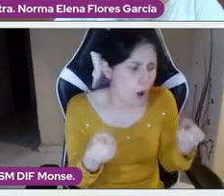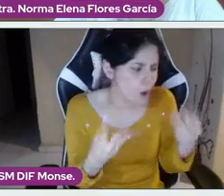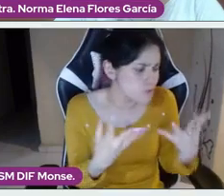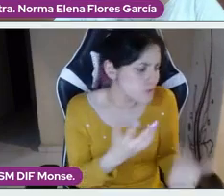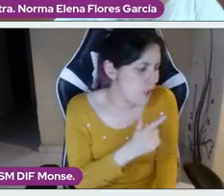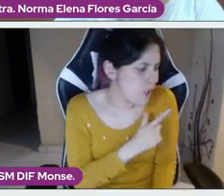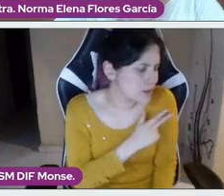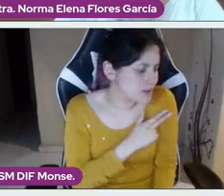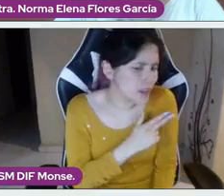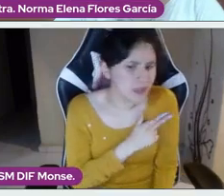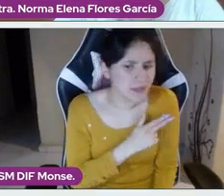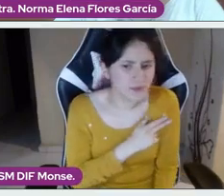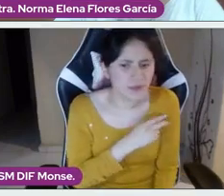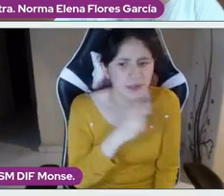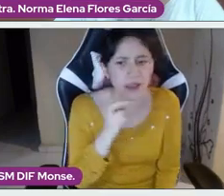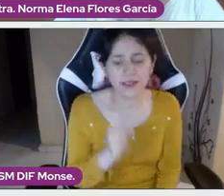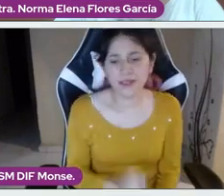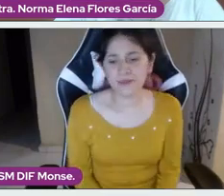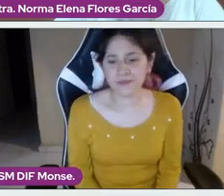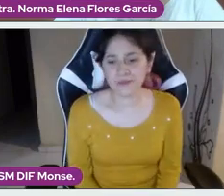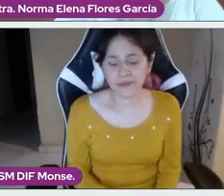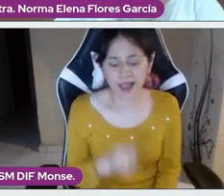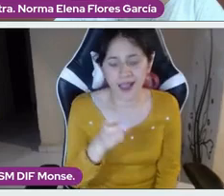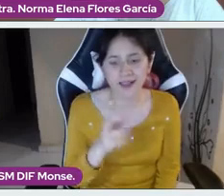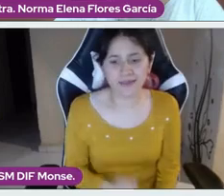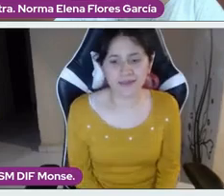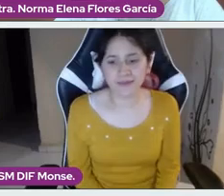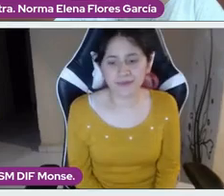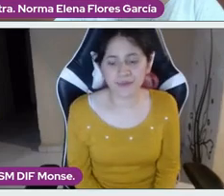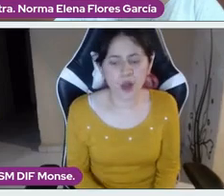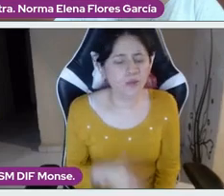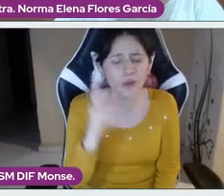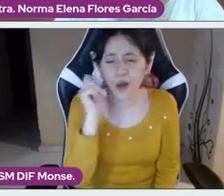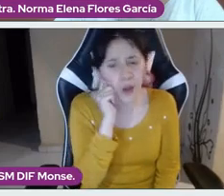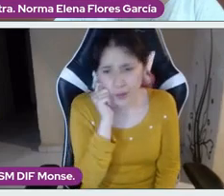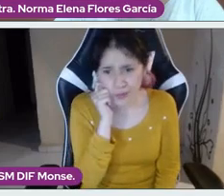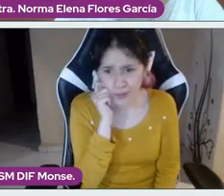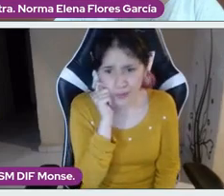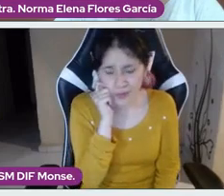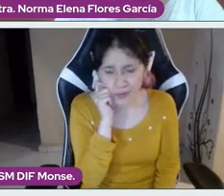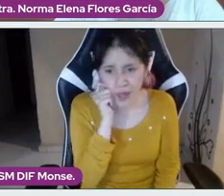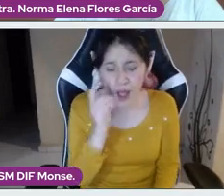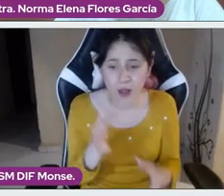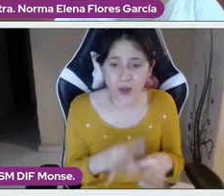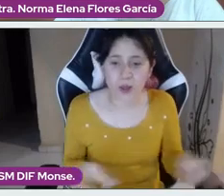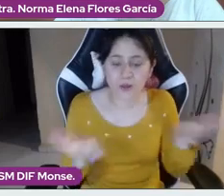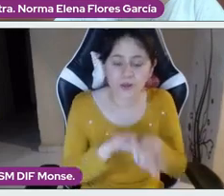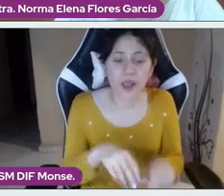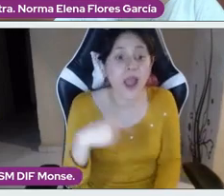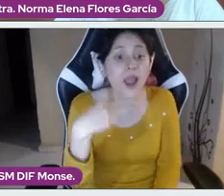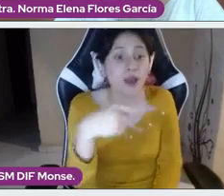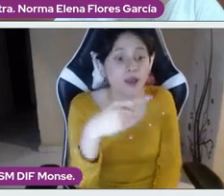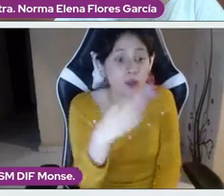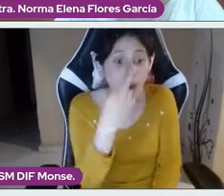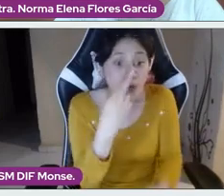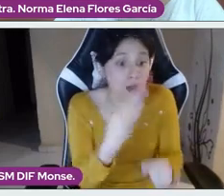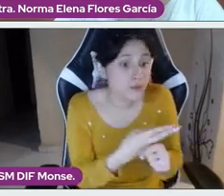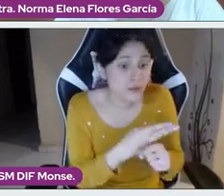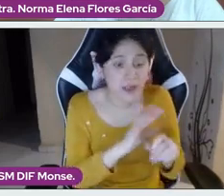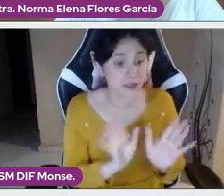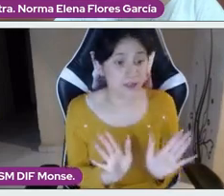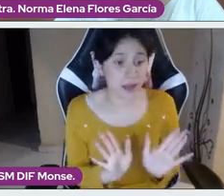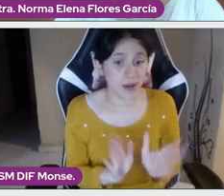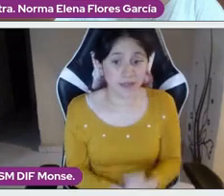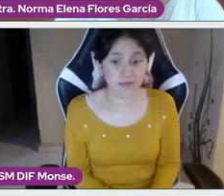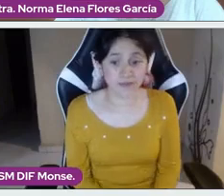está muy de moda, ¿no? Esto de las heridas. No importa con cuántos vacíos. La idea es que te hagas responsable de lo que te toca ser responsable